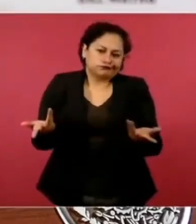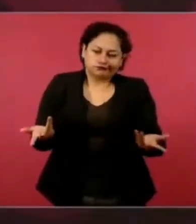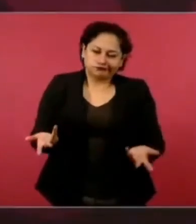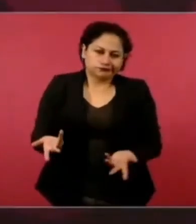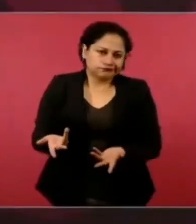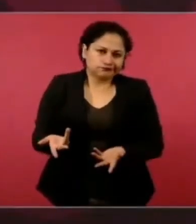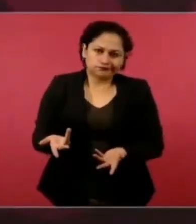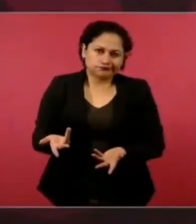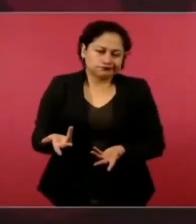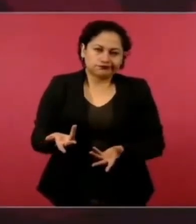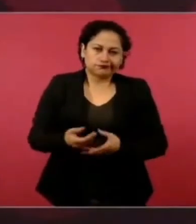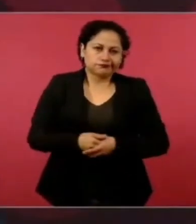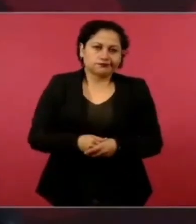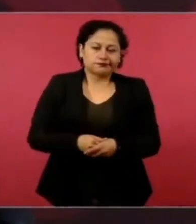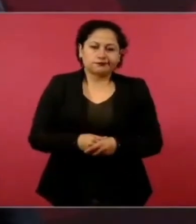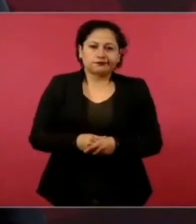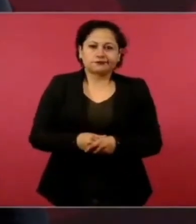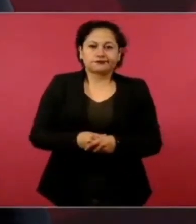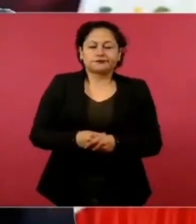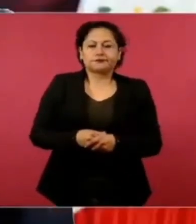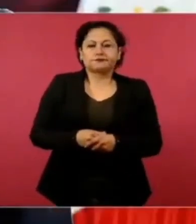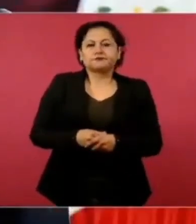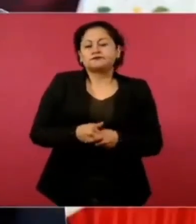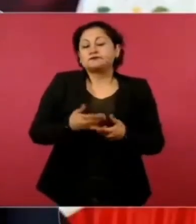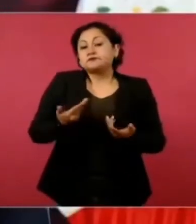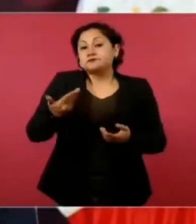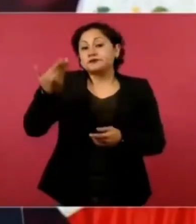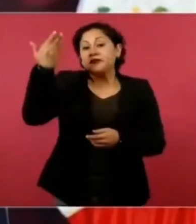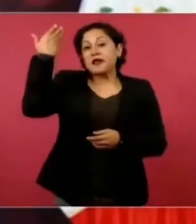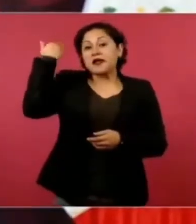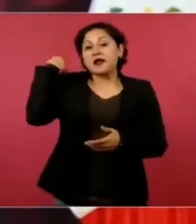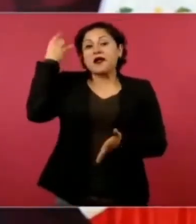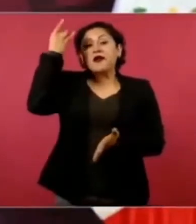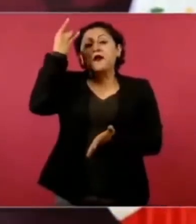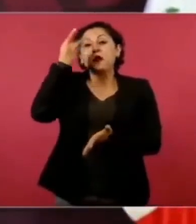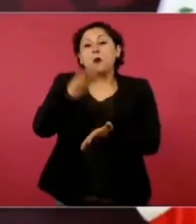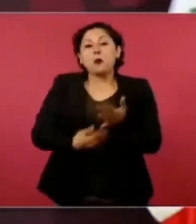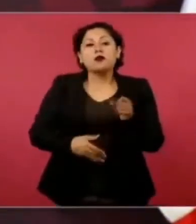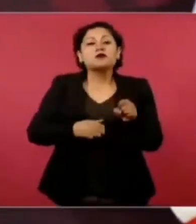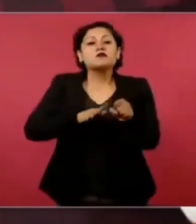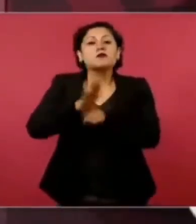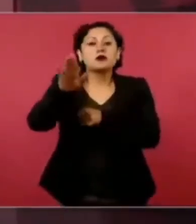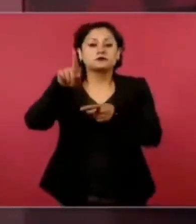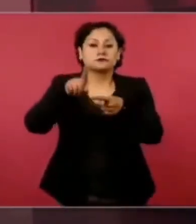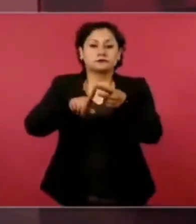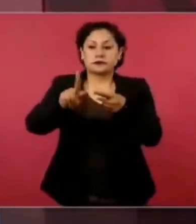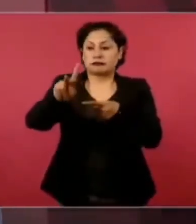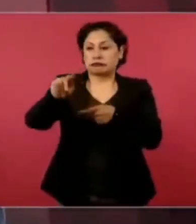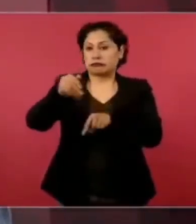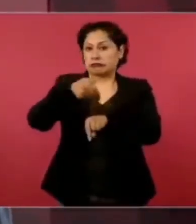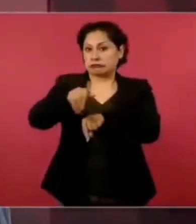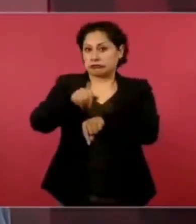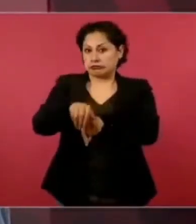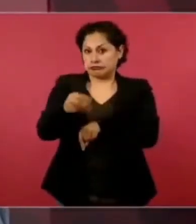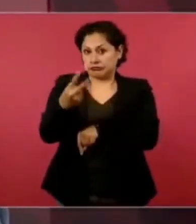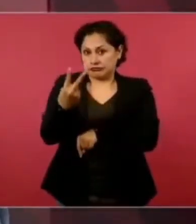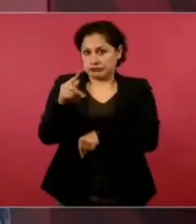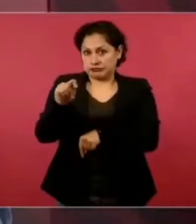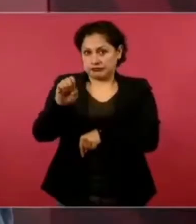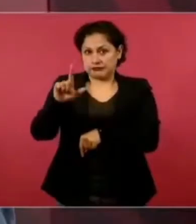Antes nada más era Televisa, Azteca, pues 2.